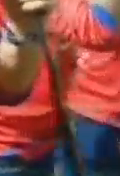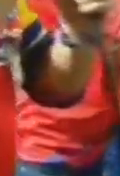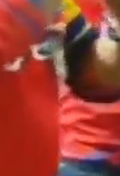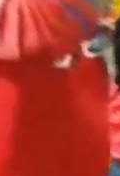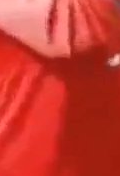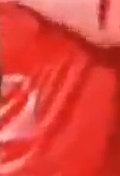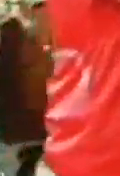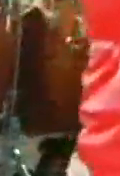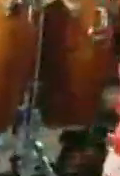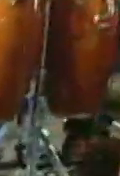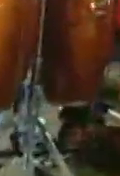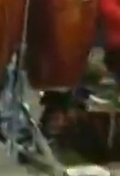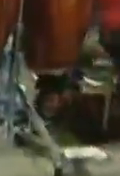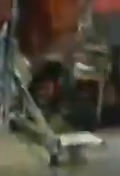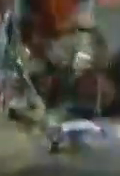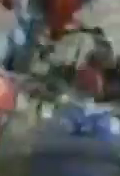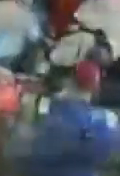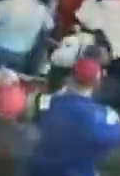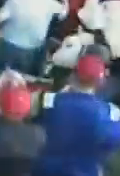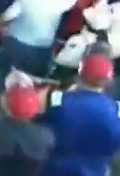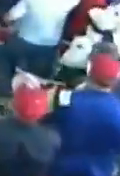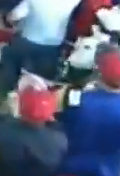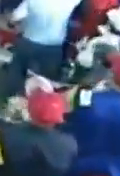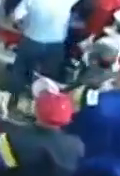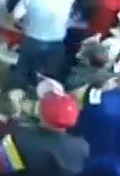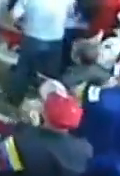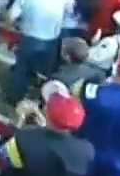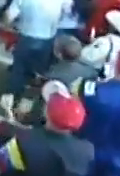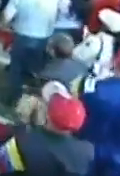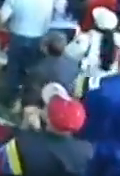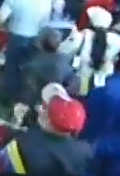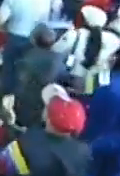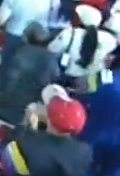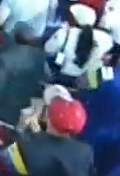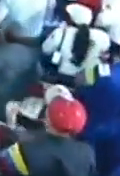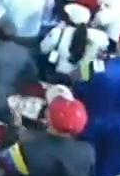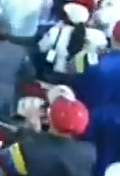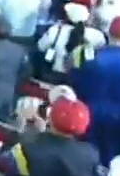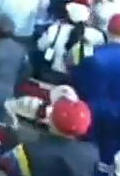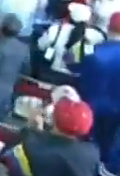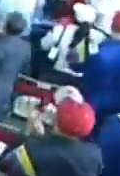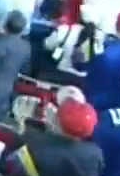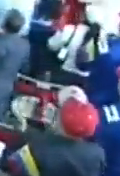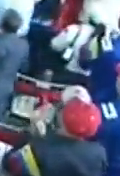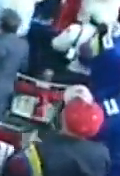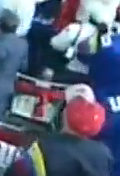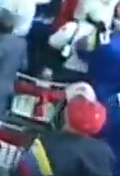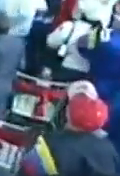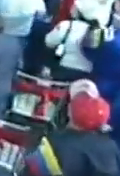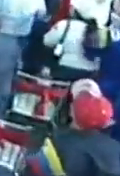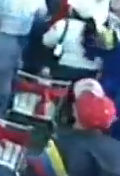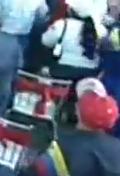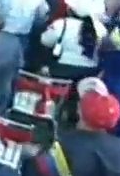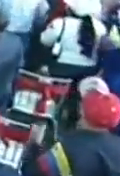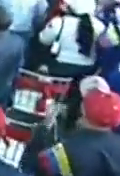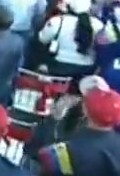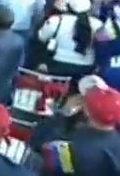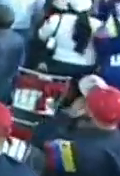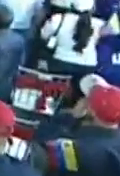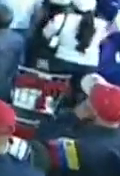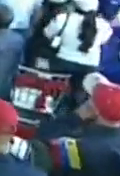reza cántico de poesía. Yo la vi que sonreía, placentera y satisfecha, por la gran